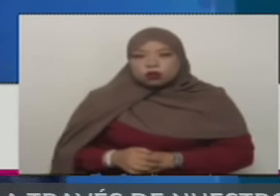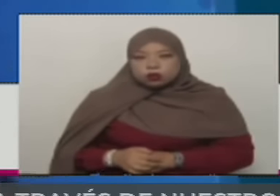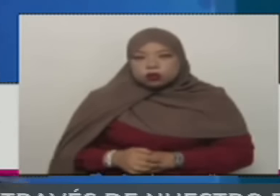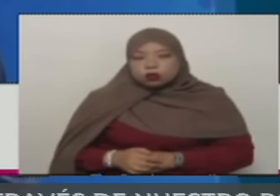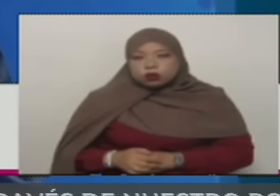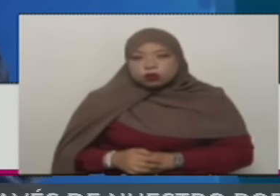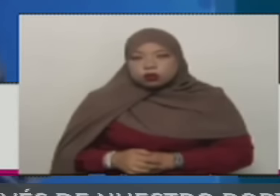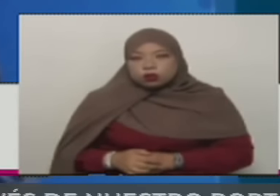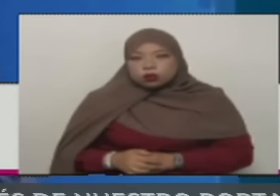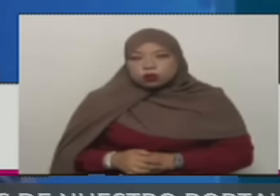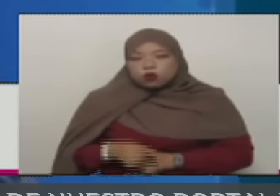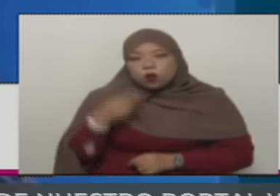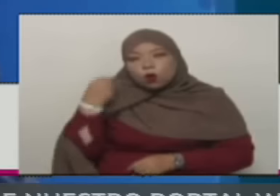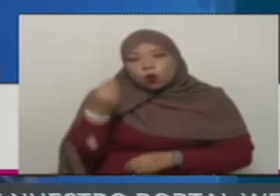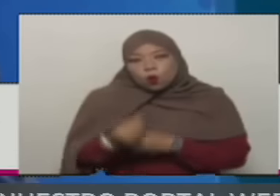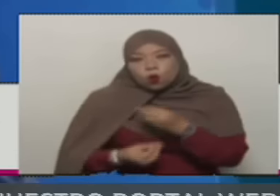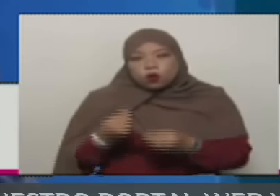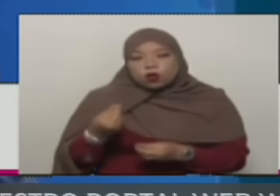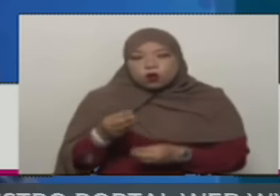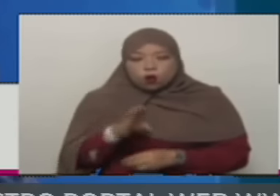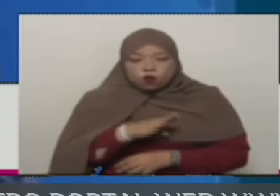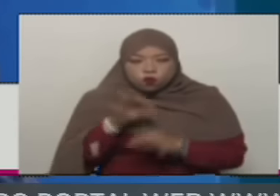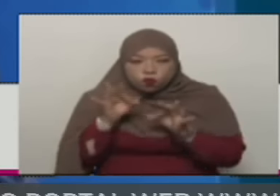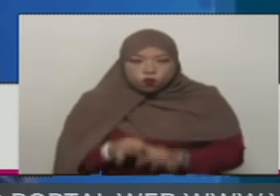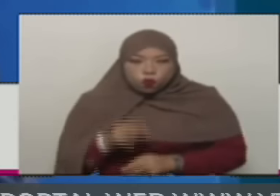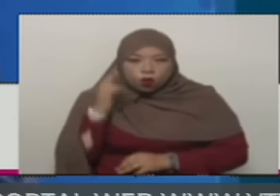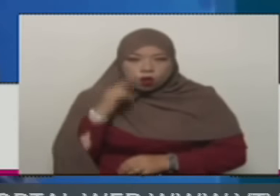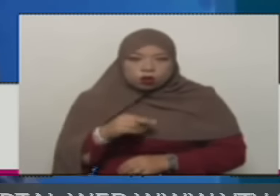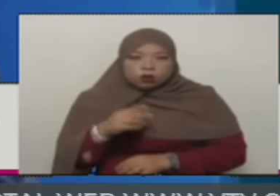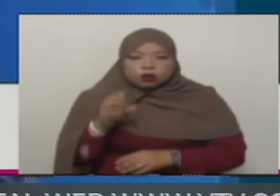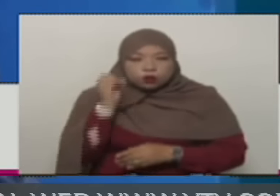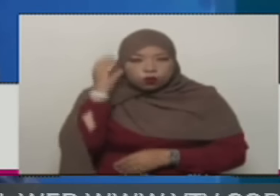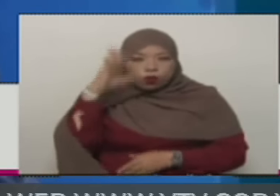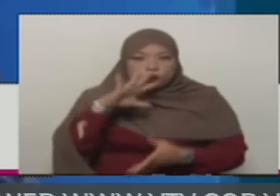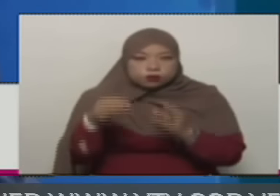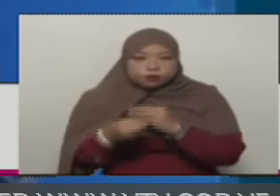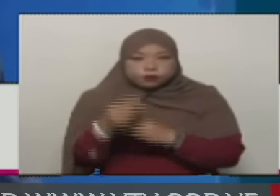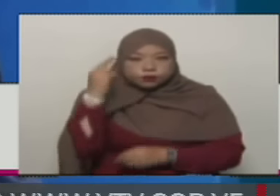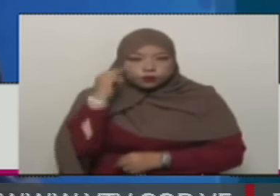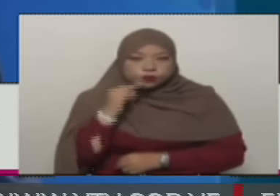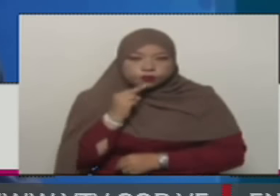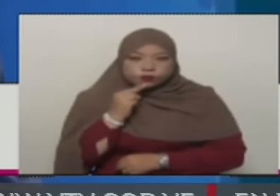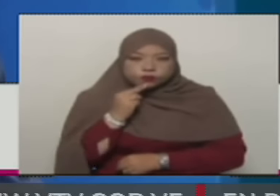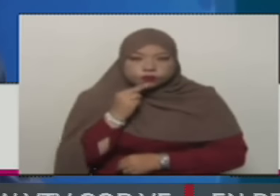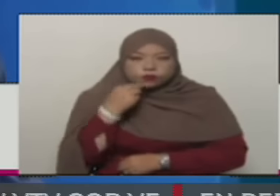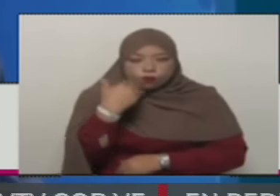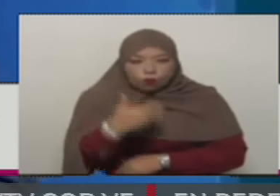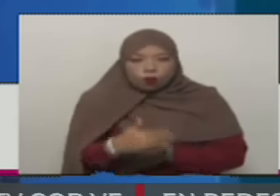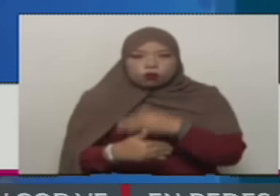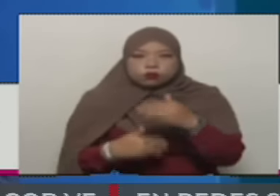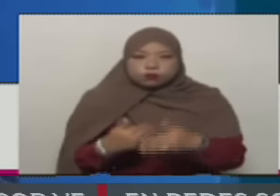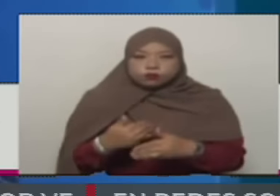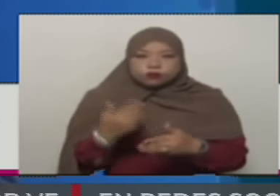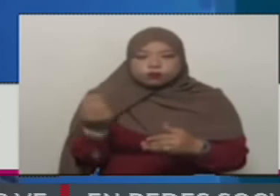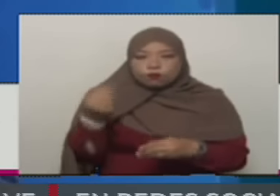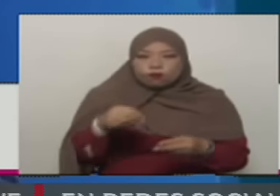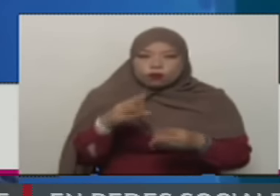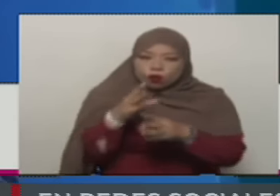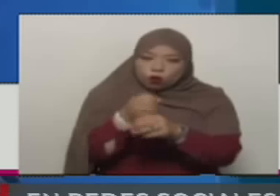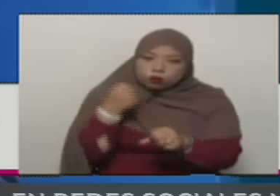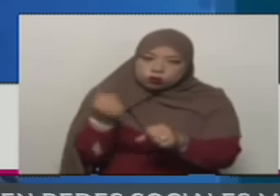nosotros aquí, modestamente, vamos construyendo una moneda fuerte, con capacidad de transacción, el bolívar. Poco a poco, mientras más